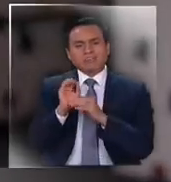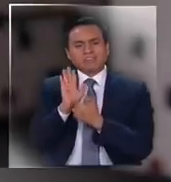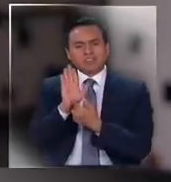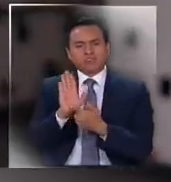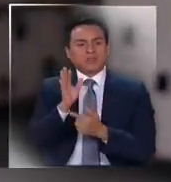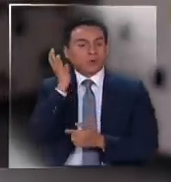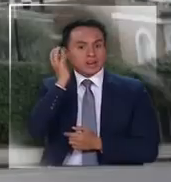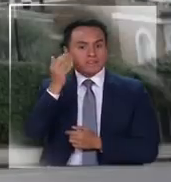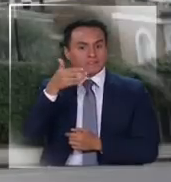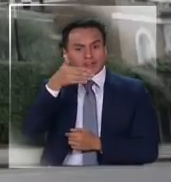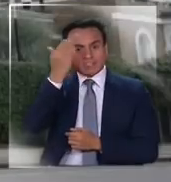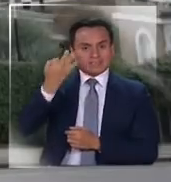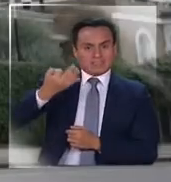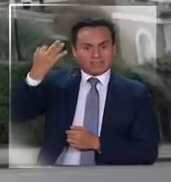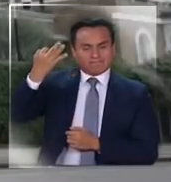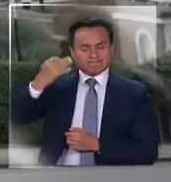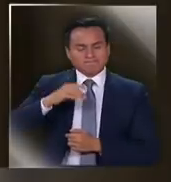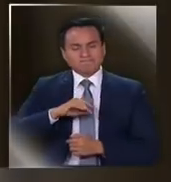Una Mujer Fantástica.